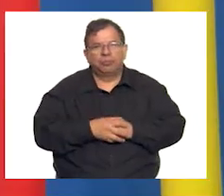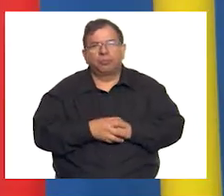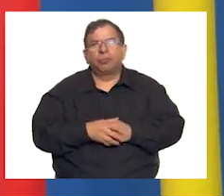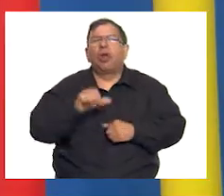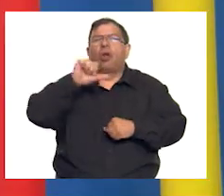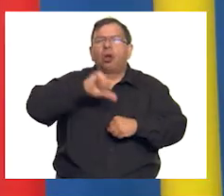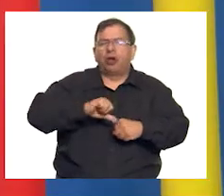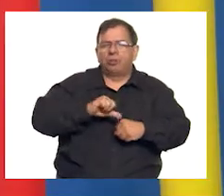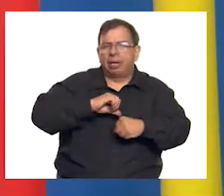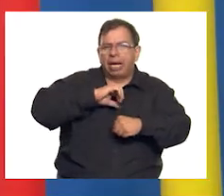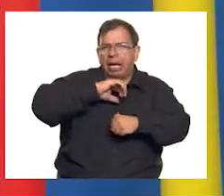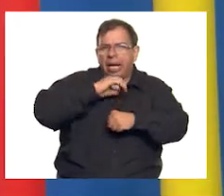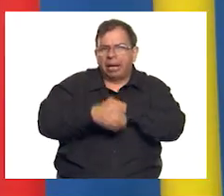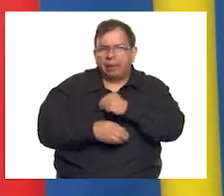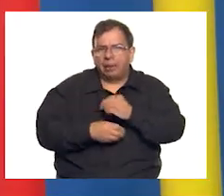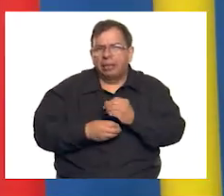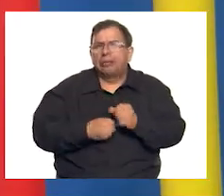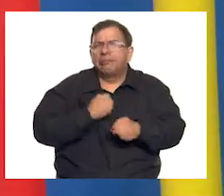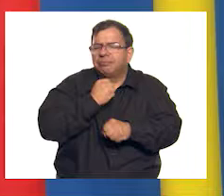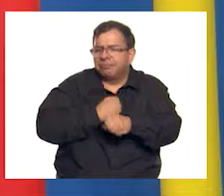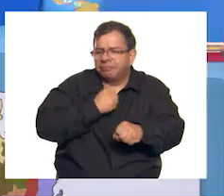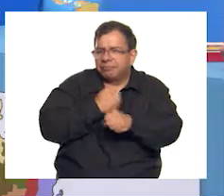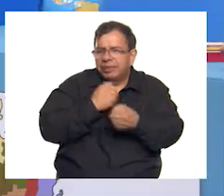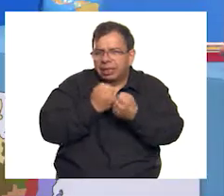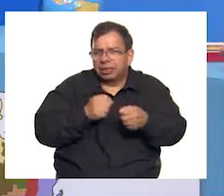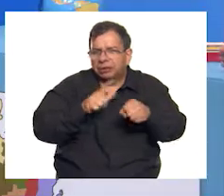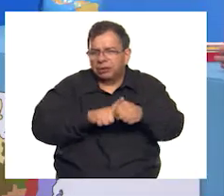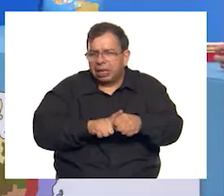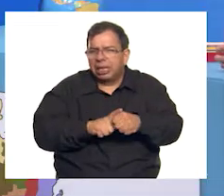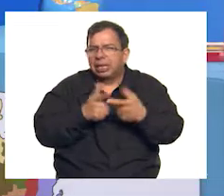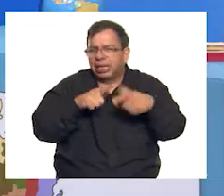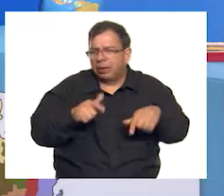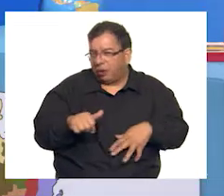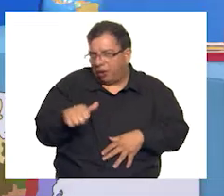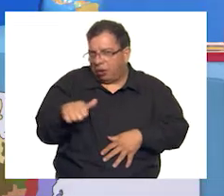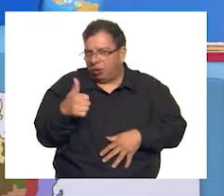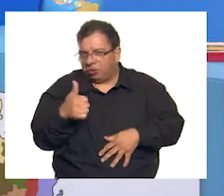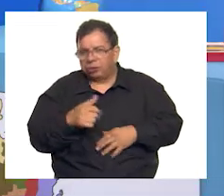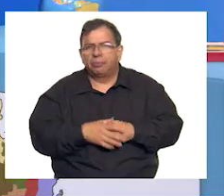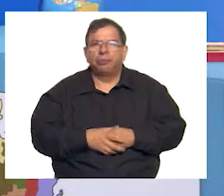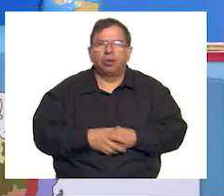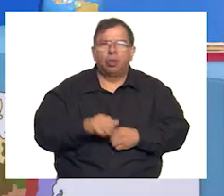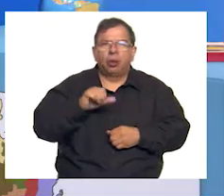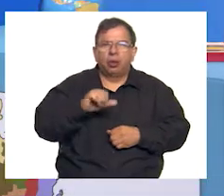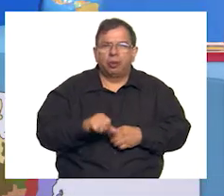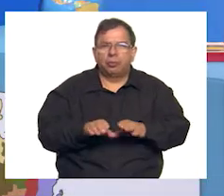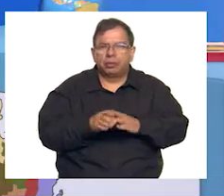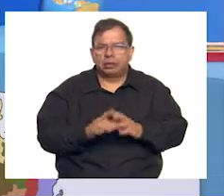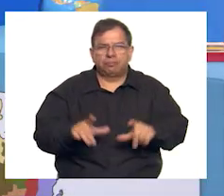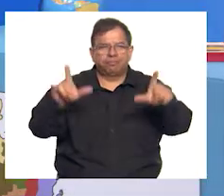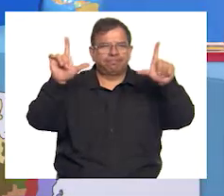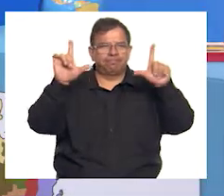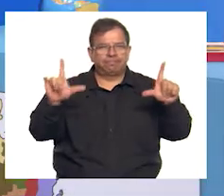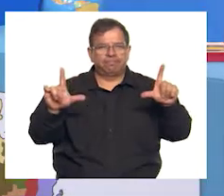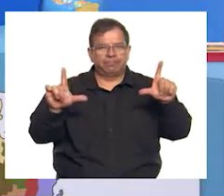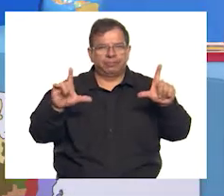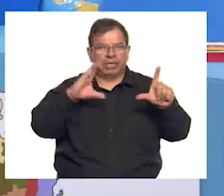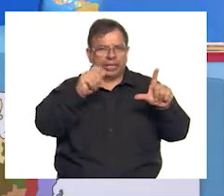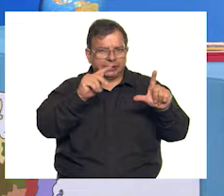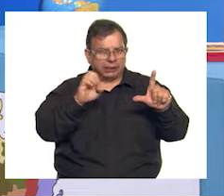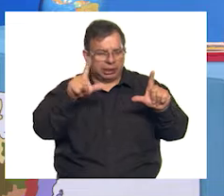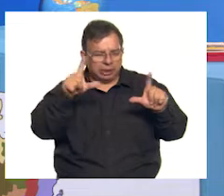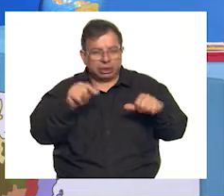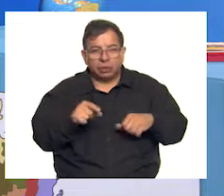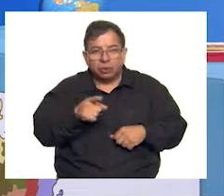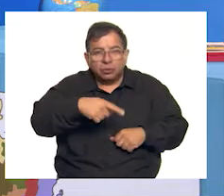nuestra práctica social del lenguaje número 11, Gaby? El día de hoy concluiremos con la elaboración del cartel. Si es que nuestras niñas